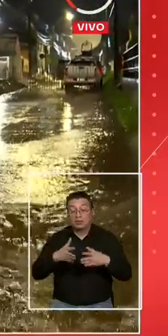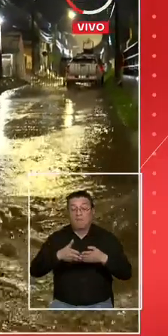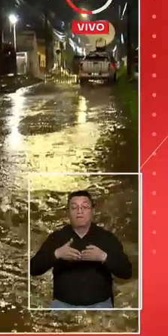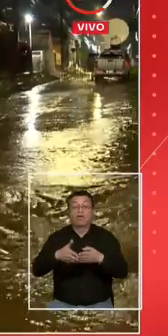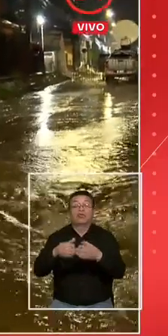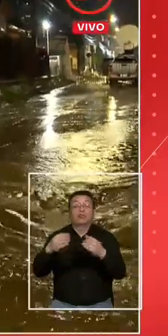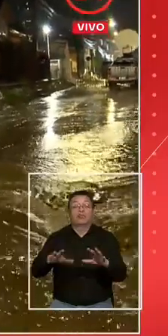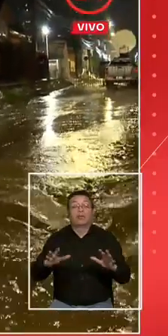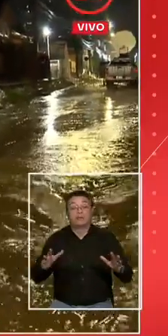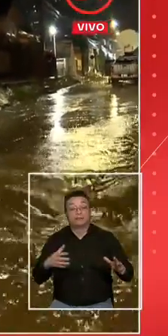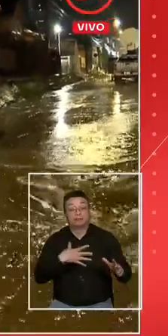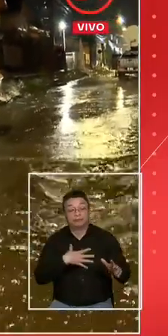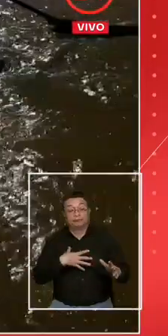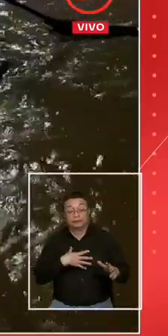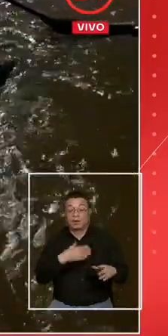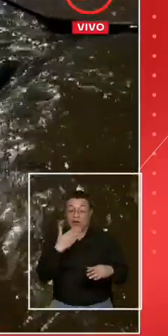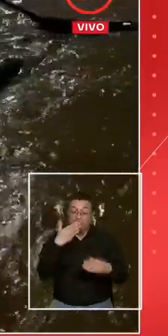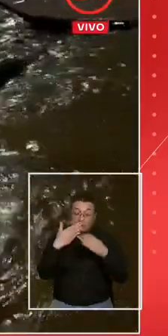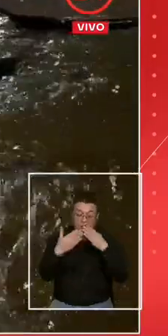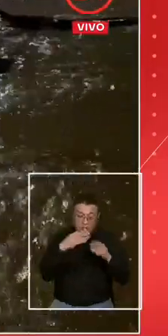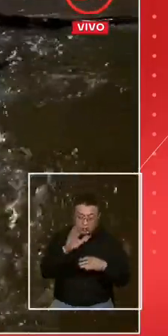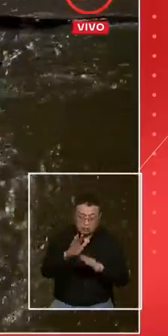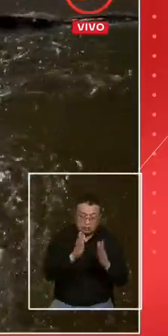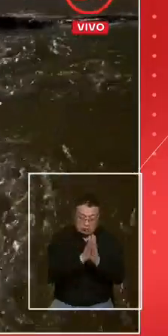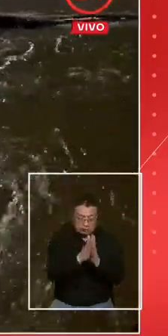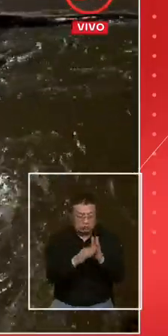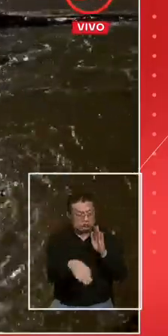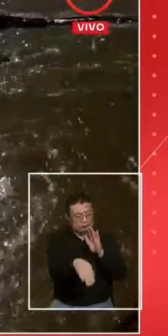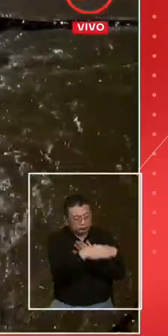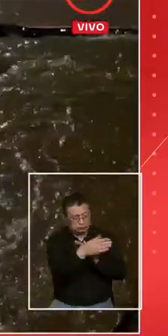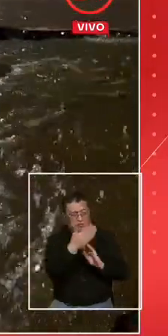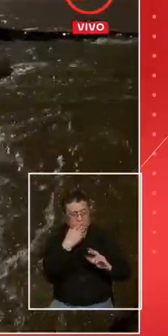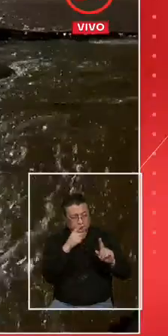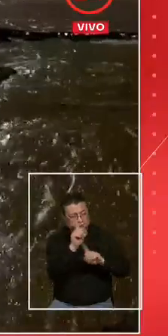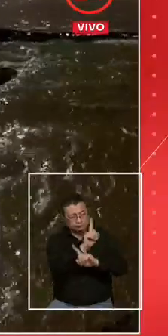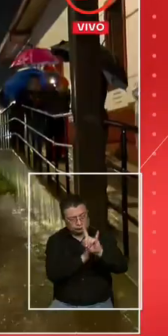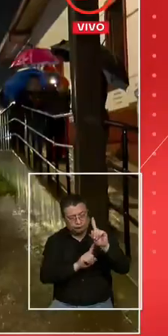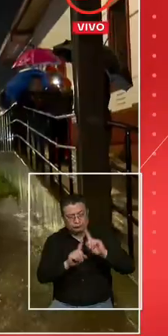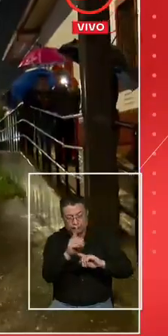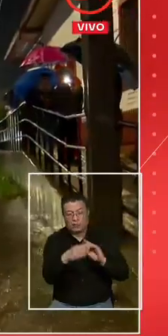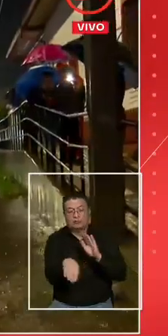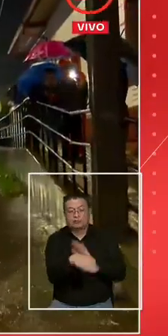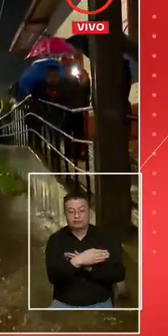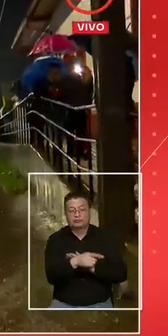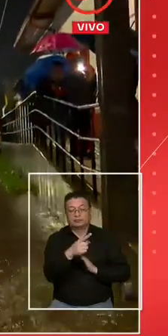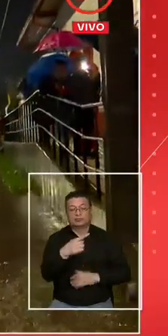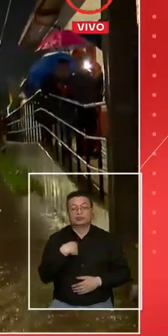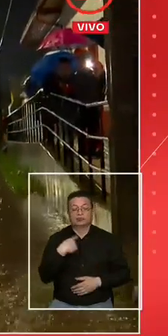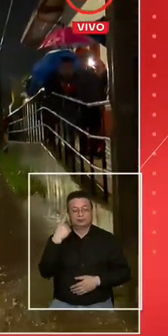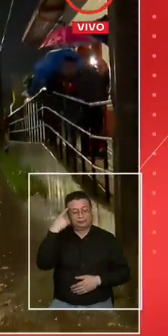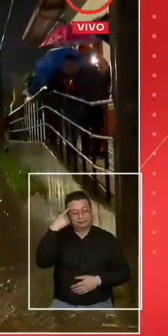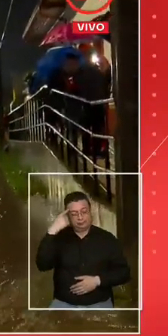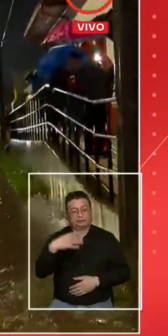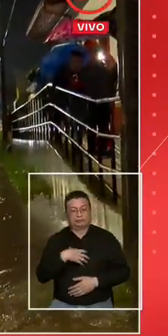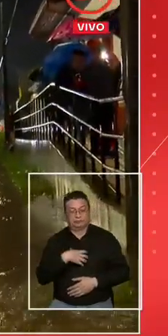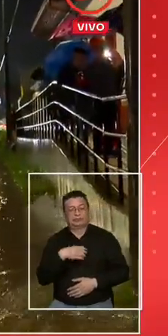agua. Hablamos con él, lo convencimos a que se retirara, ¿cierto? Uno entiende, también es empático como persona.